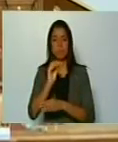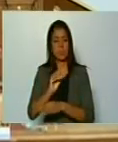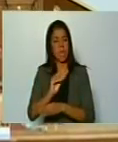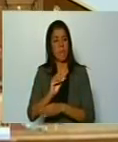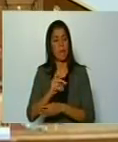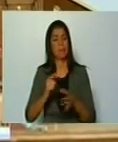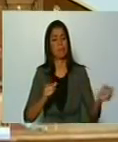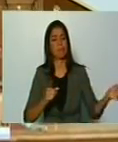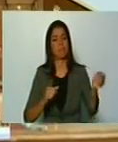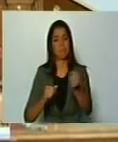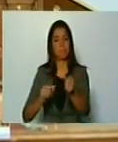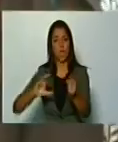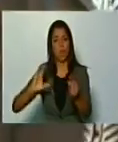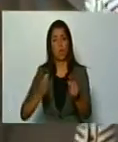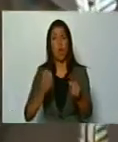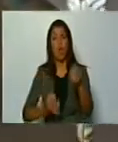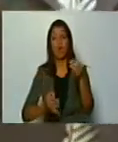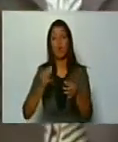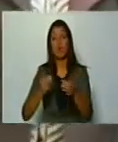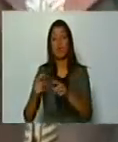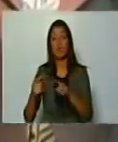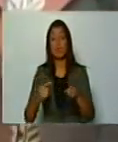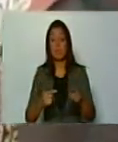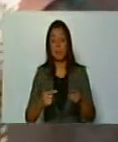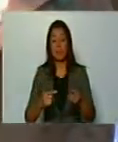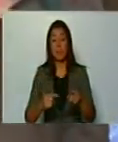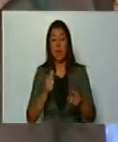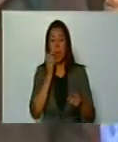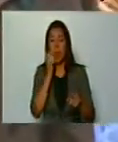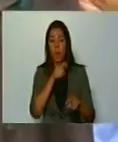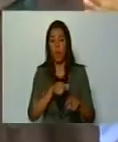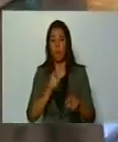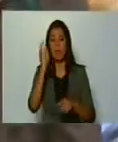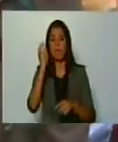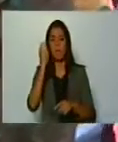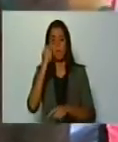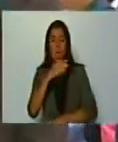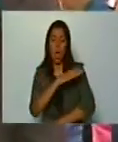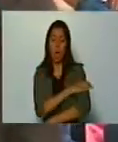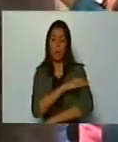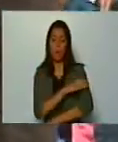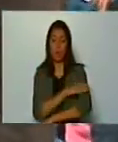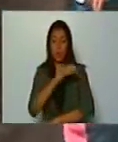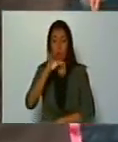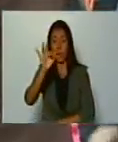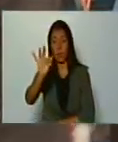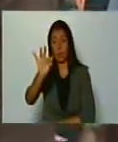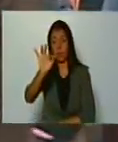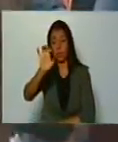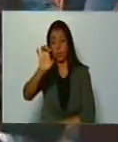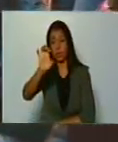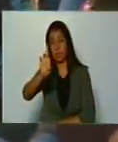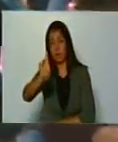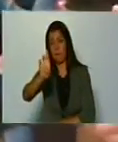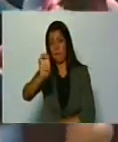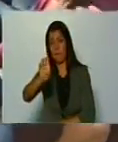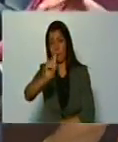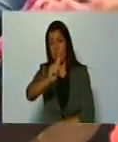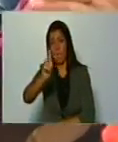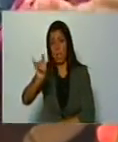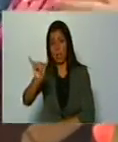allanamiento de la inmunidad parlamentaria al diputado de oposición Freddy Guevara. Ahí vemos que de inmediato